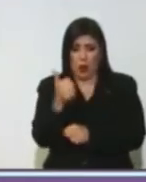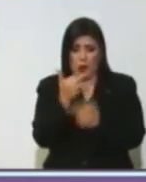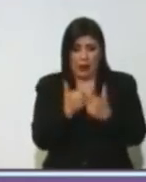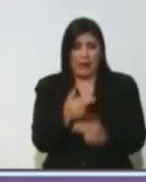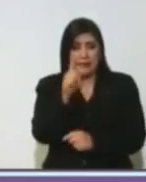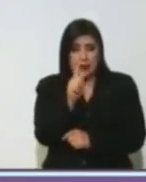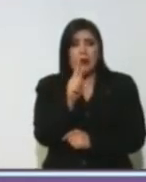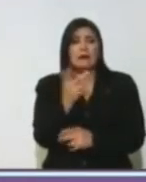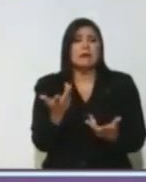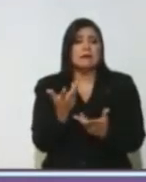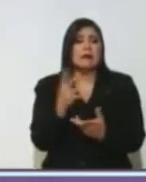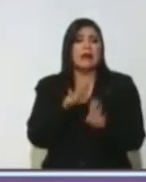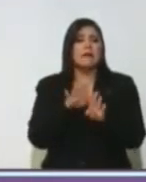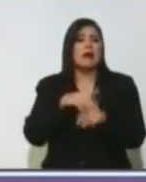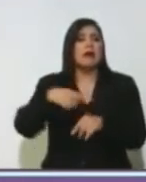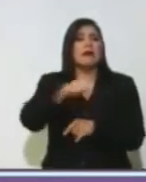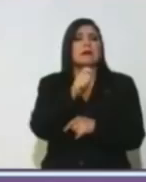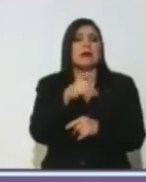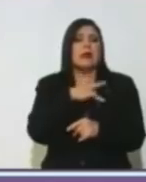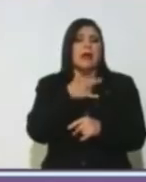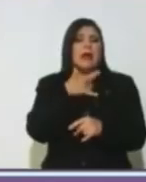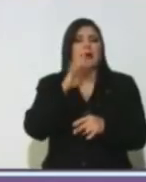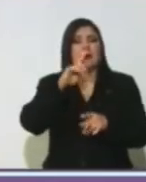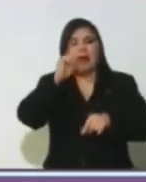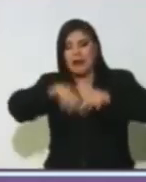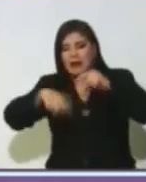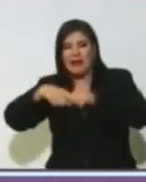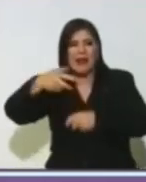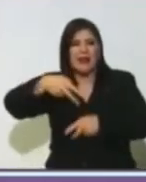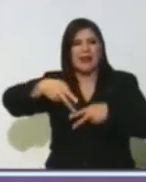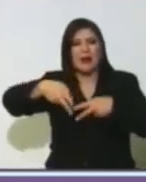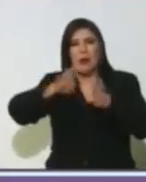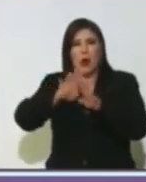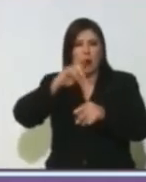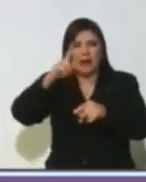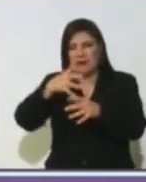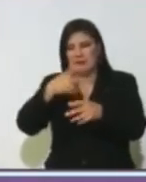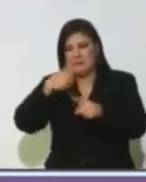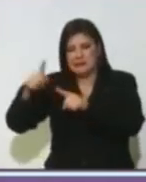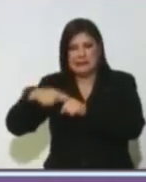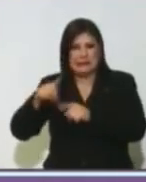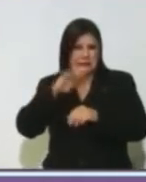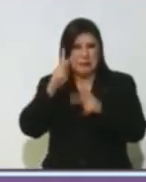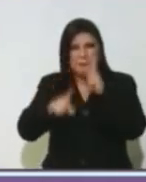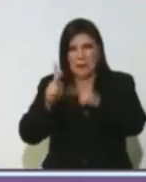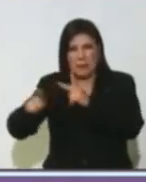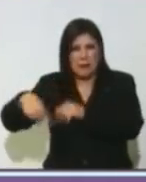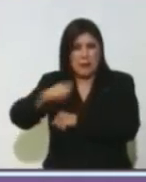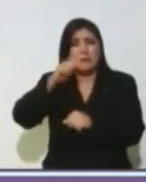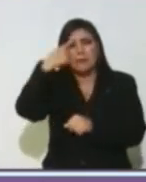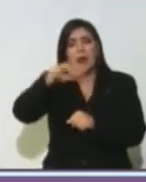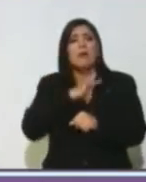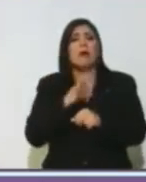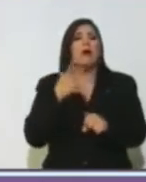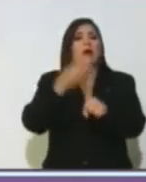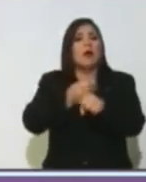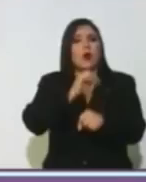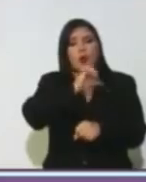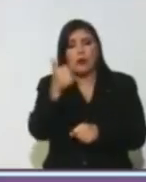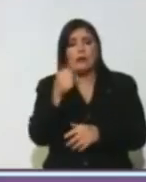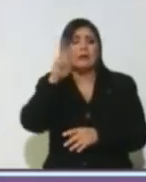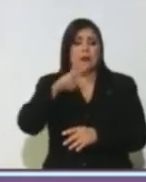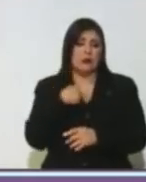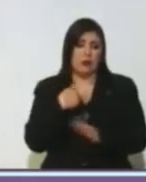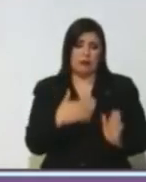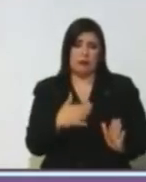están canibalizados es decir les han quitado piezas para reponer otros yo me comprometo a que en los seis primeros meses